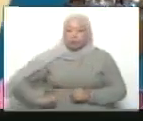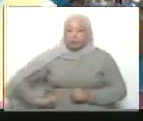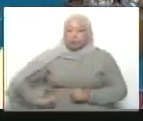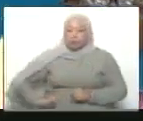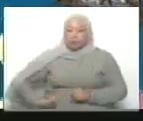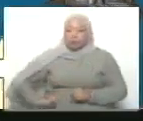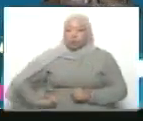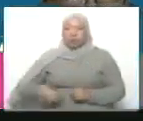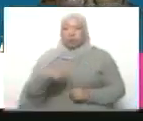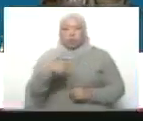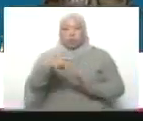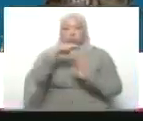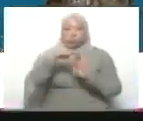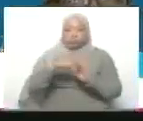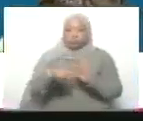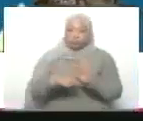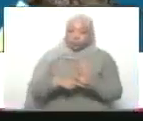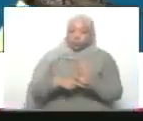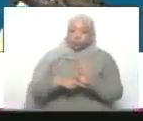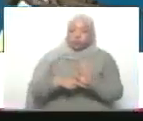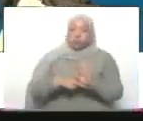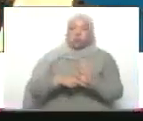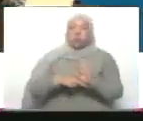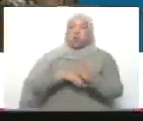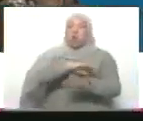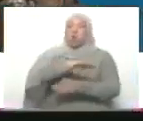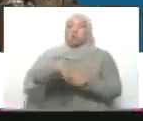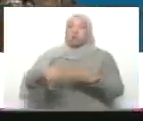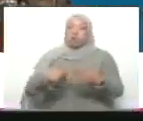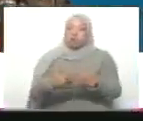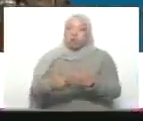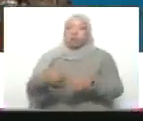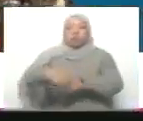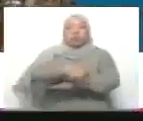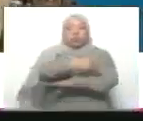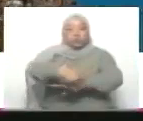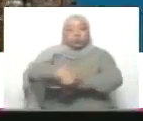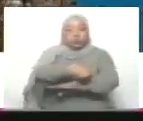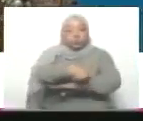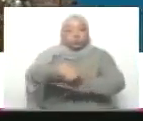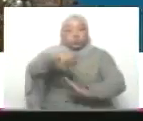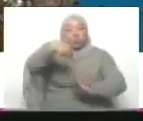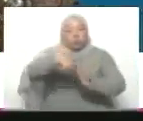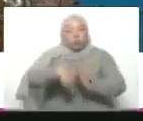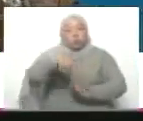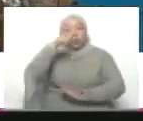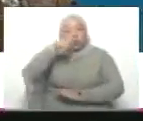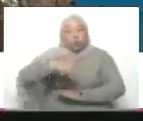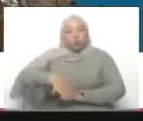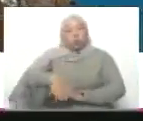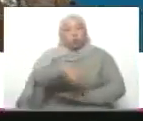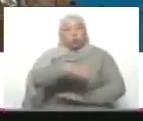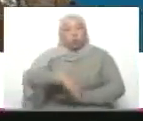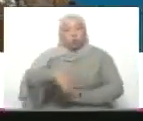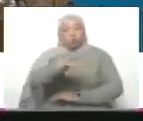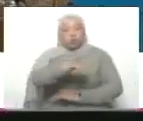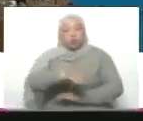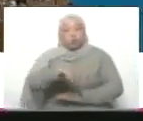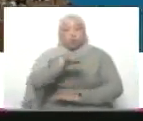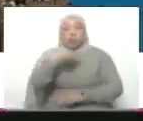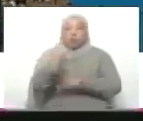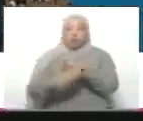hemos cumplido con su instrucción de desplegarnos por las calles en las profundidades de nuestro pueblo. Y en lugar